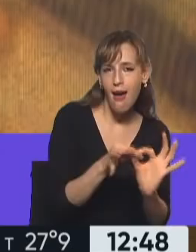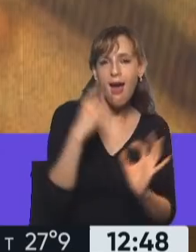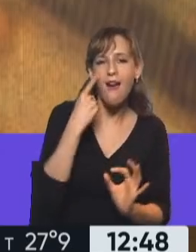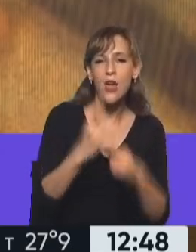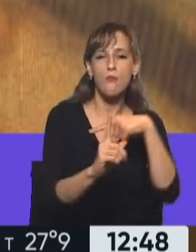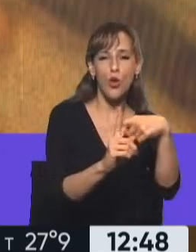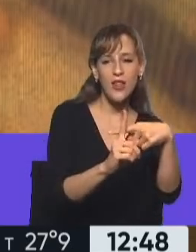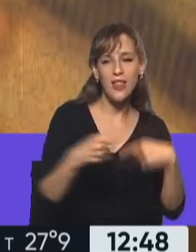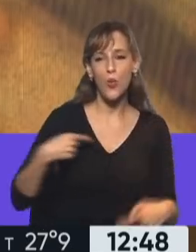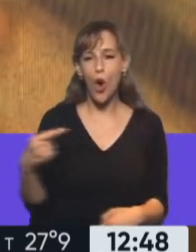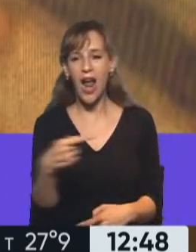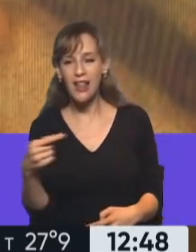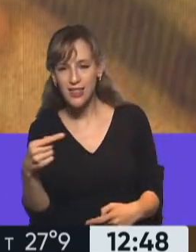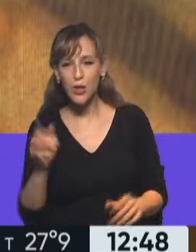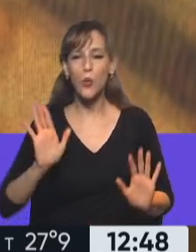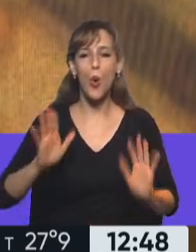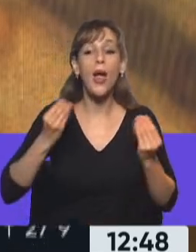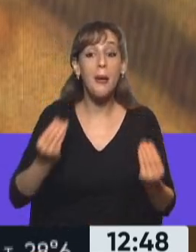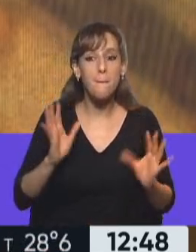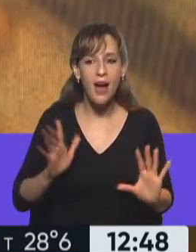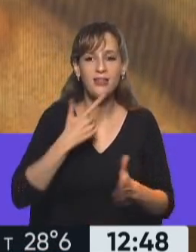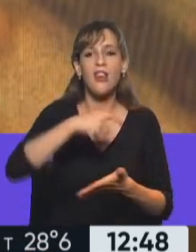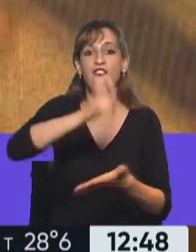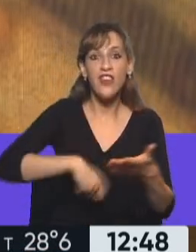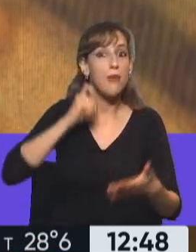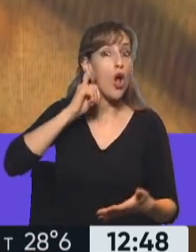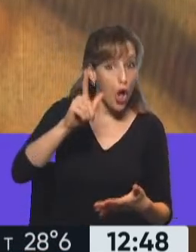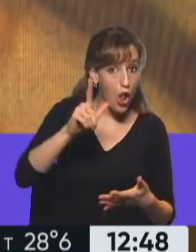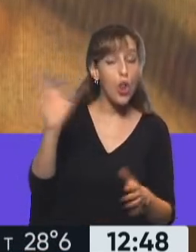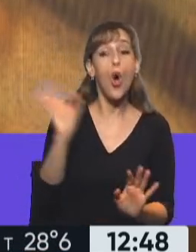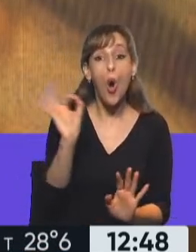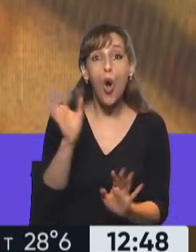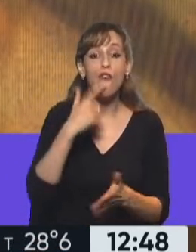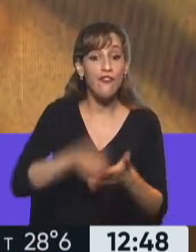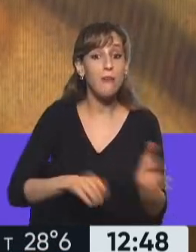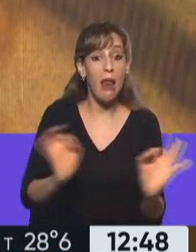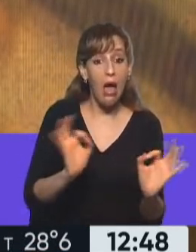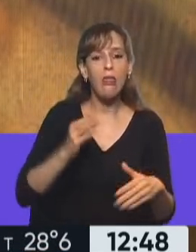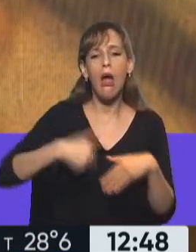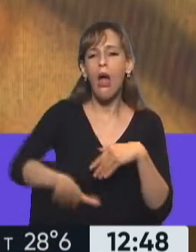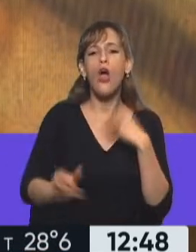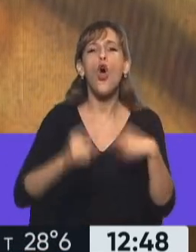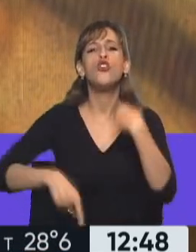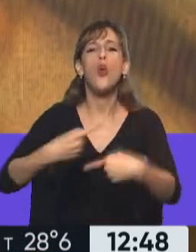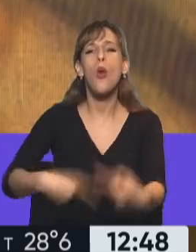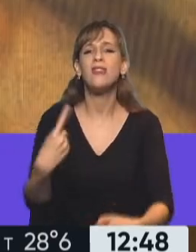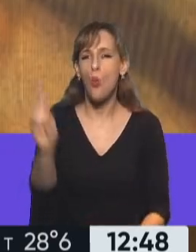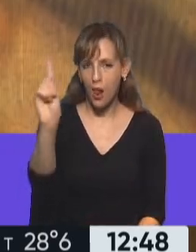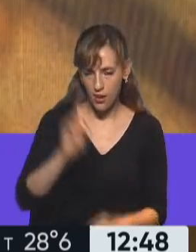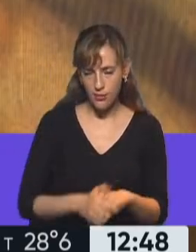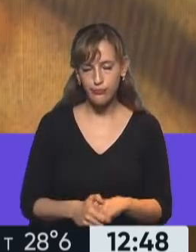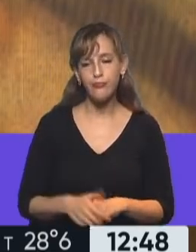desventajas, qué se logra si se firma esto y qué no se garantiza si se firma esto. Vamos a empezar porque realmente el